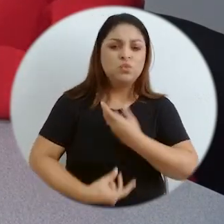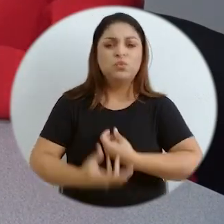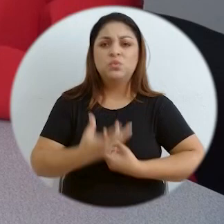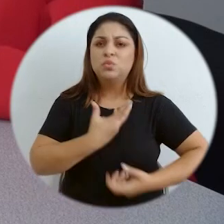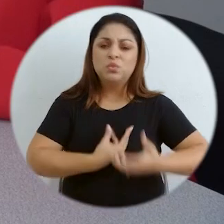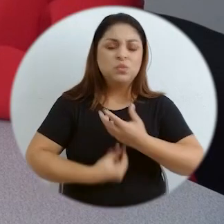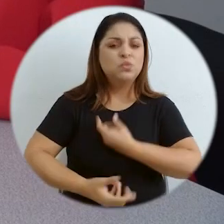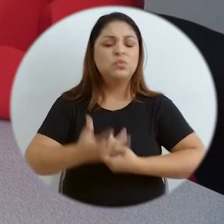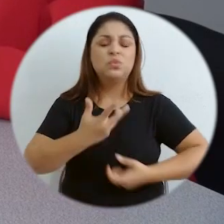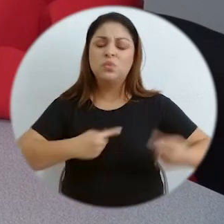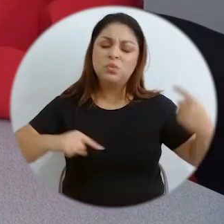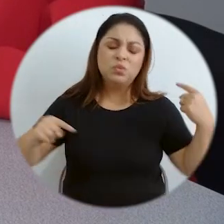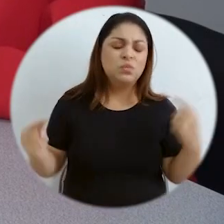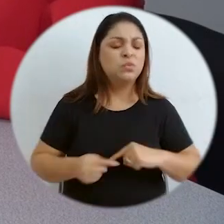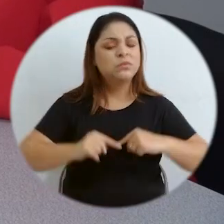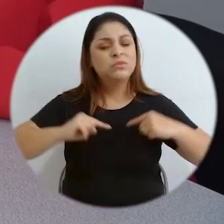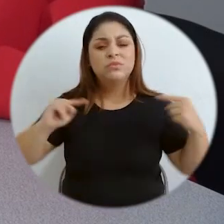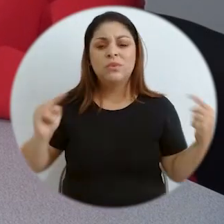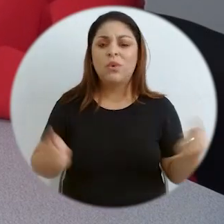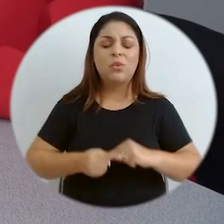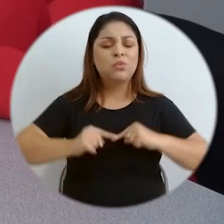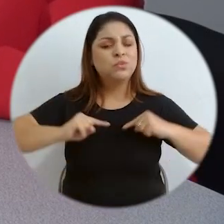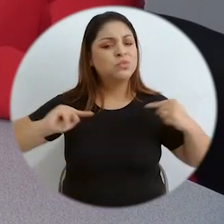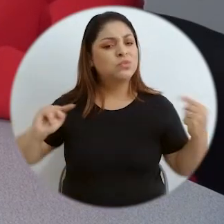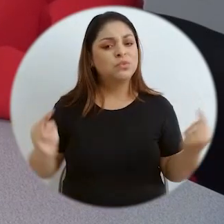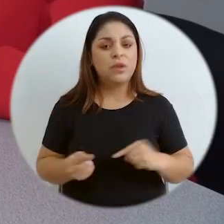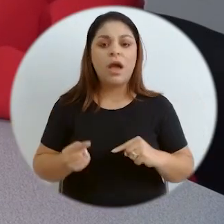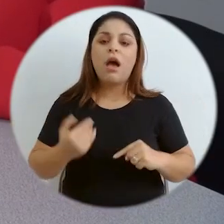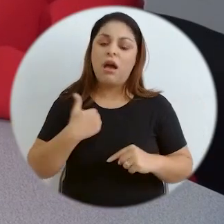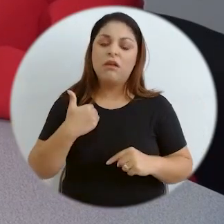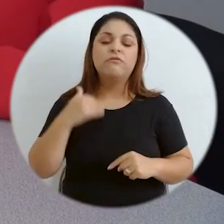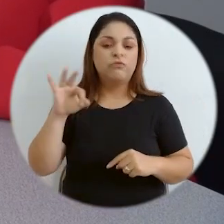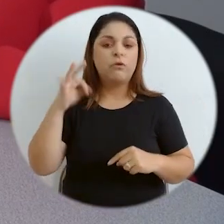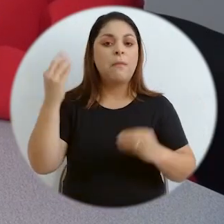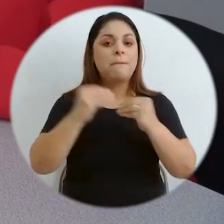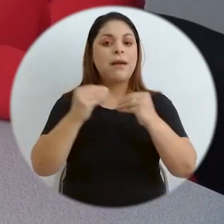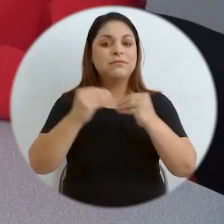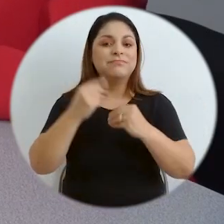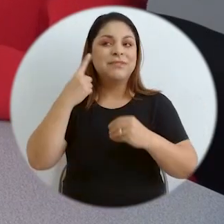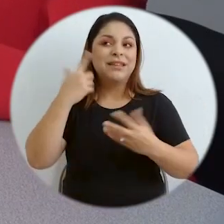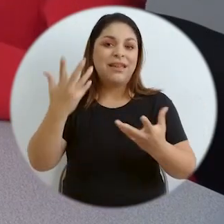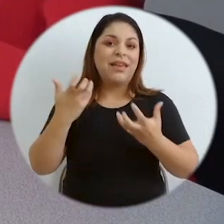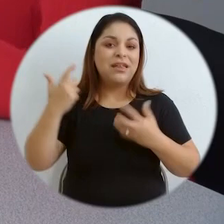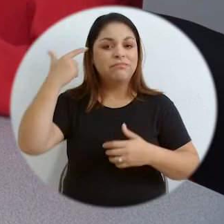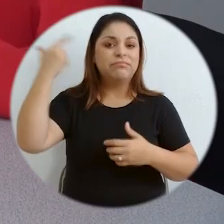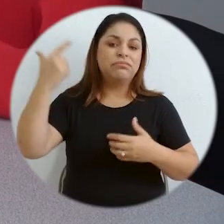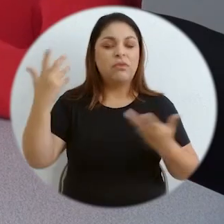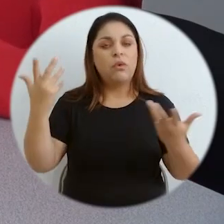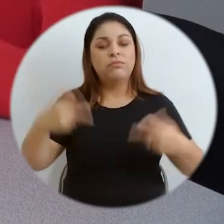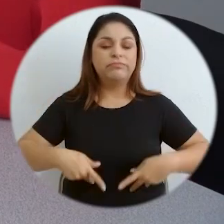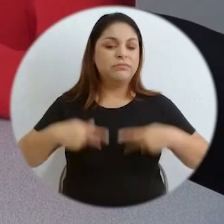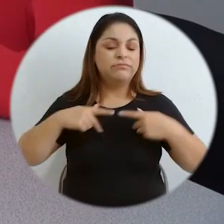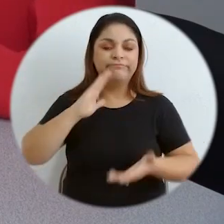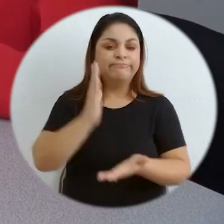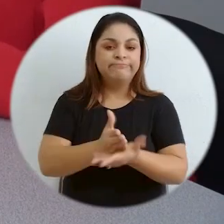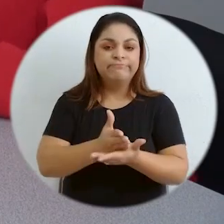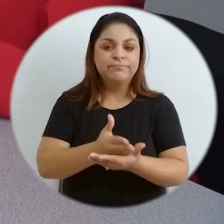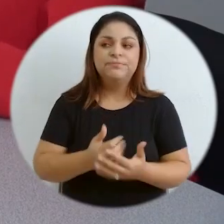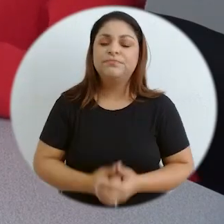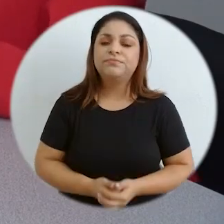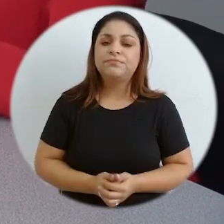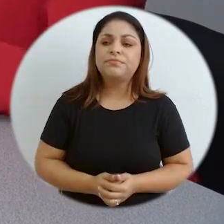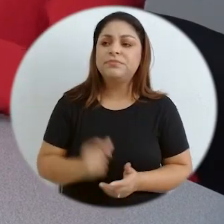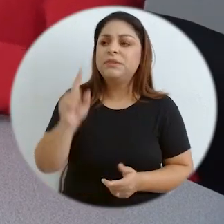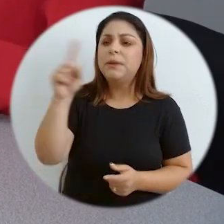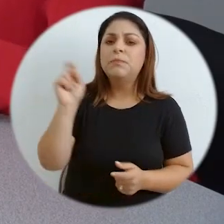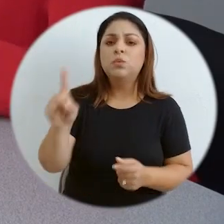dolor, también puede haber una tendencia a tener, ¿verdad?, comportamientos suicidas. ¿Qué factores se pueden implementar,